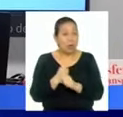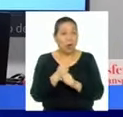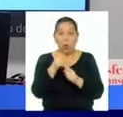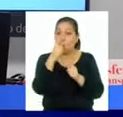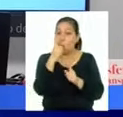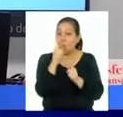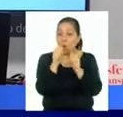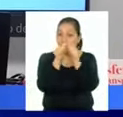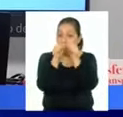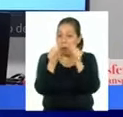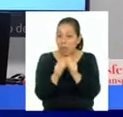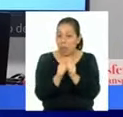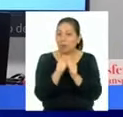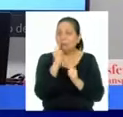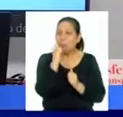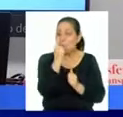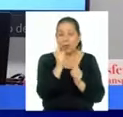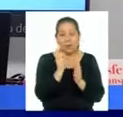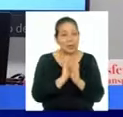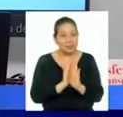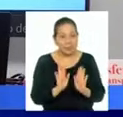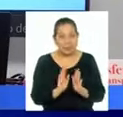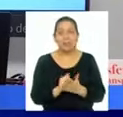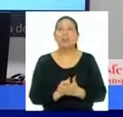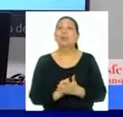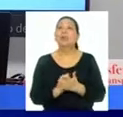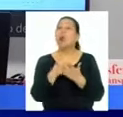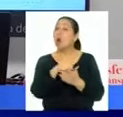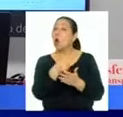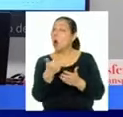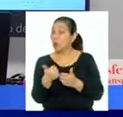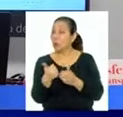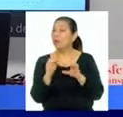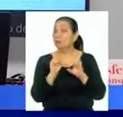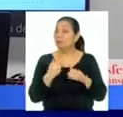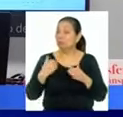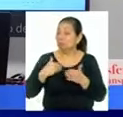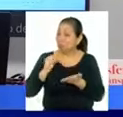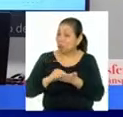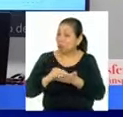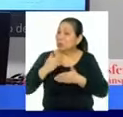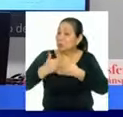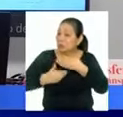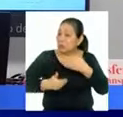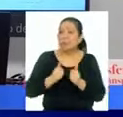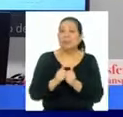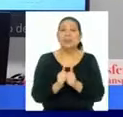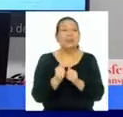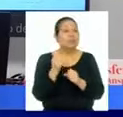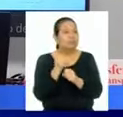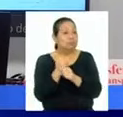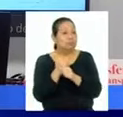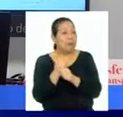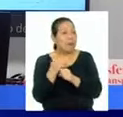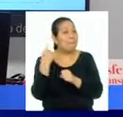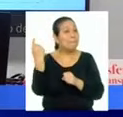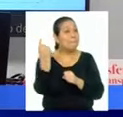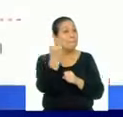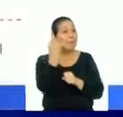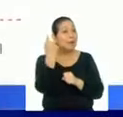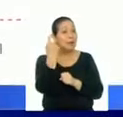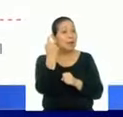modelo procesal. El otro elemento importante que hemos logrado avanzar es la elaboración del primer